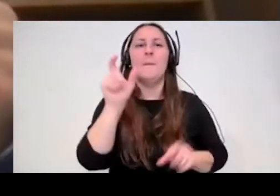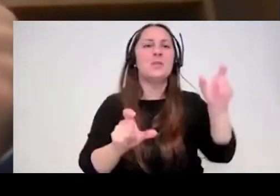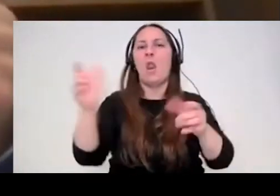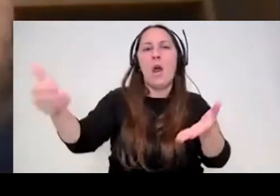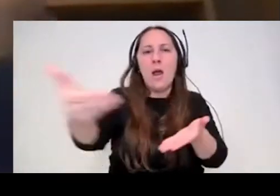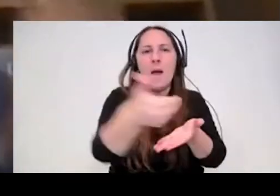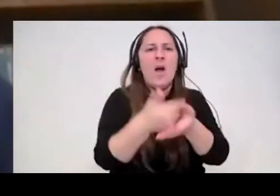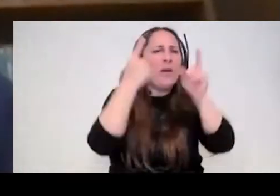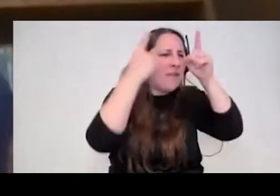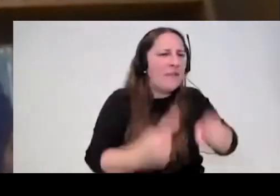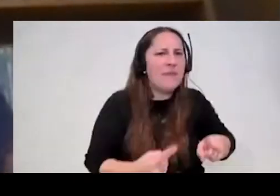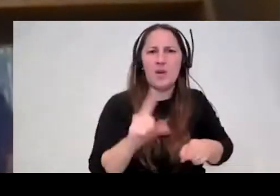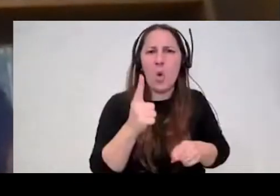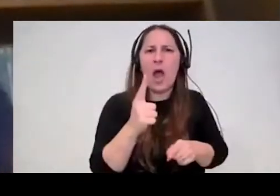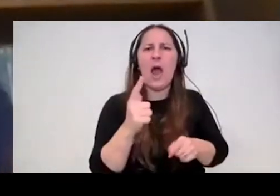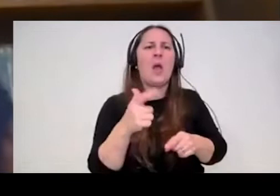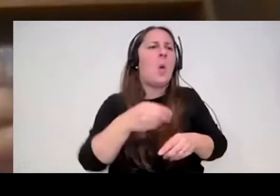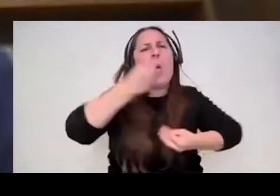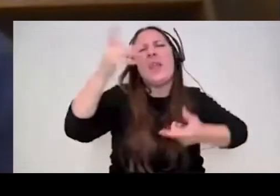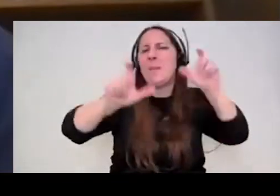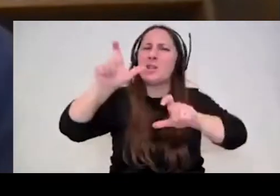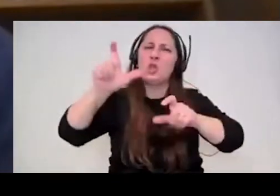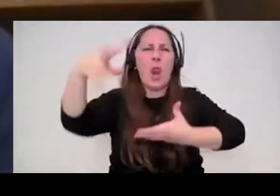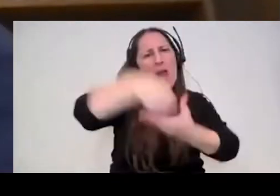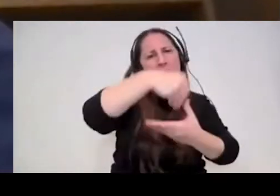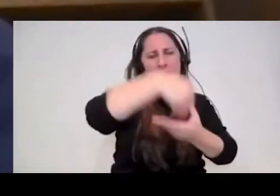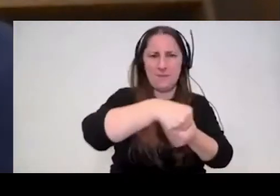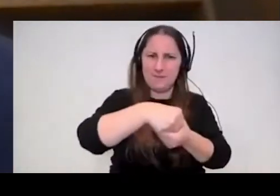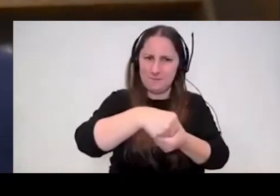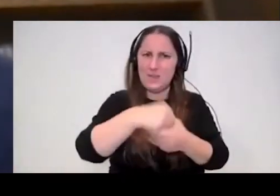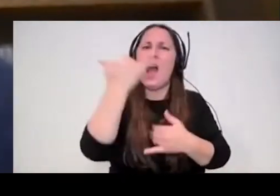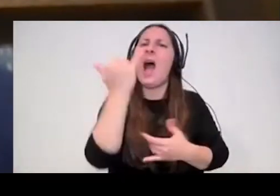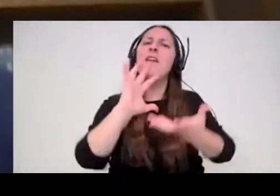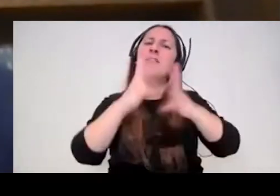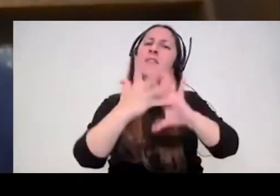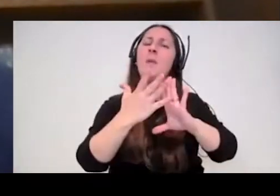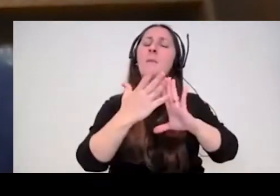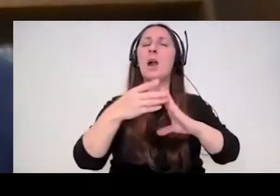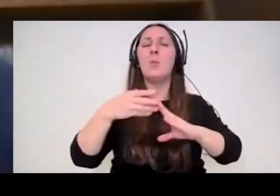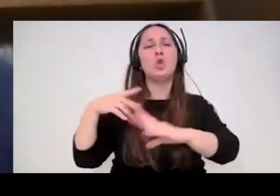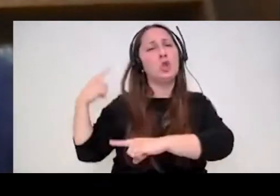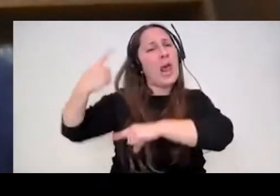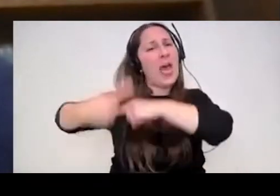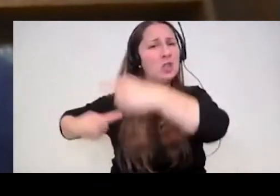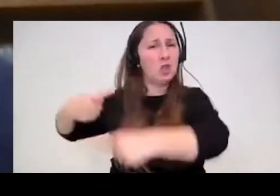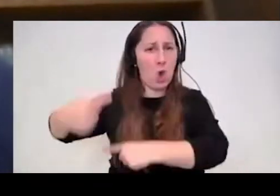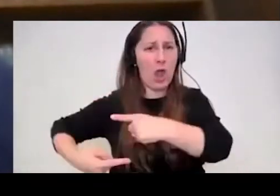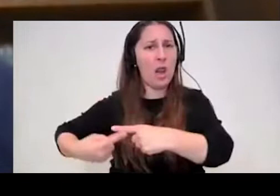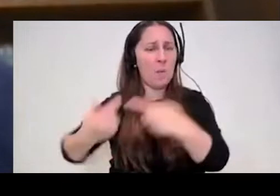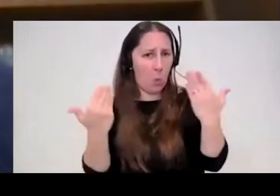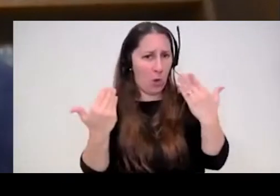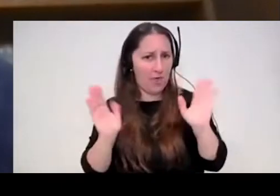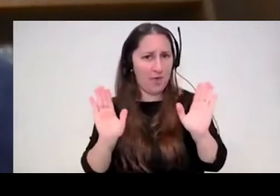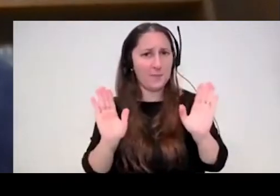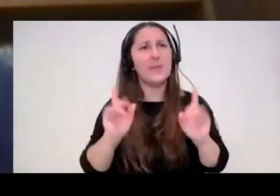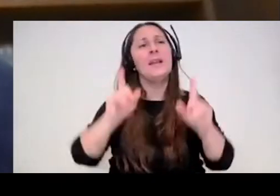permanencia, discrecional, ¿no? Ahora, hay formas tradicionales, podría haber otra forma. Y además, dentro de lo que